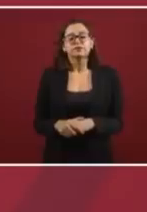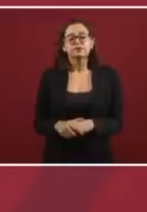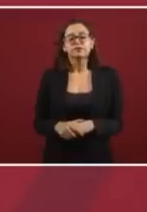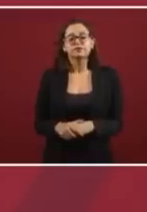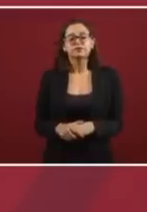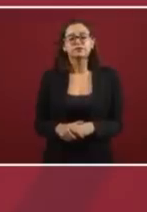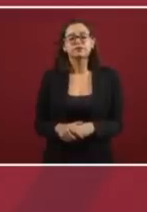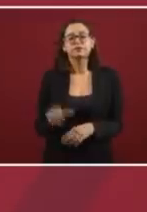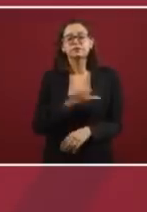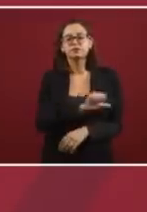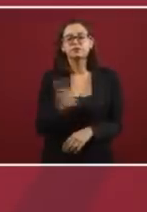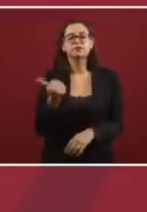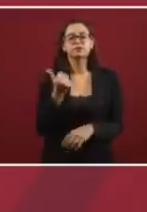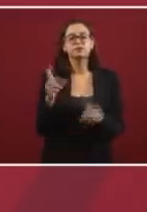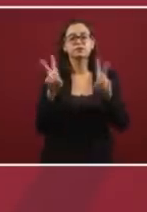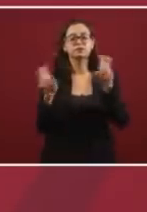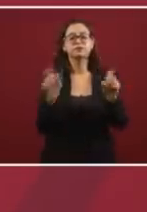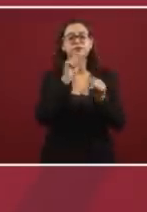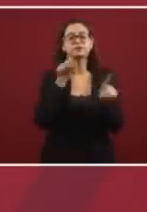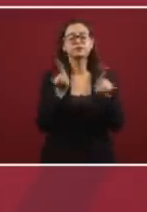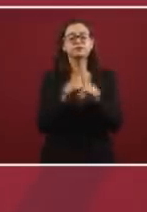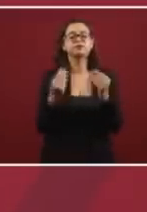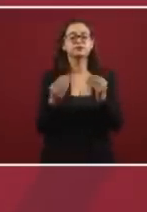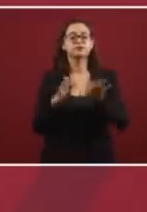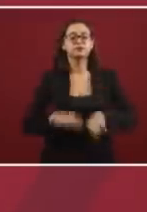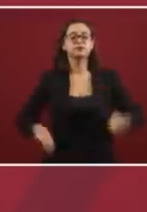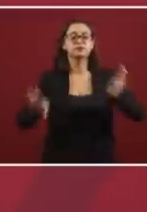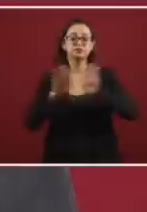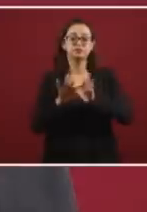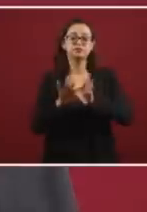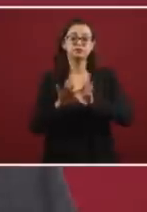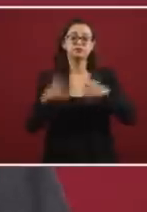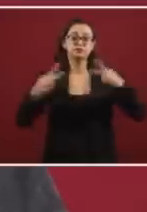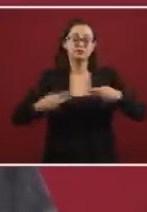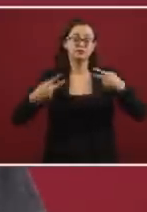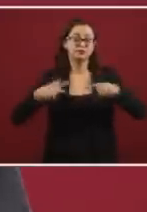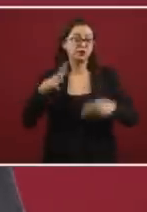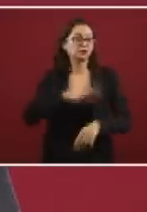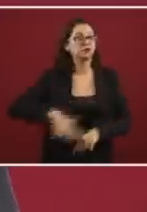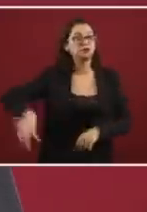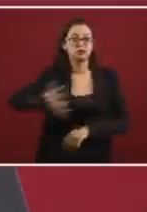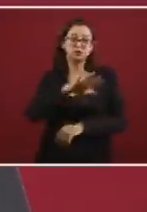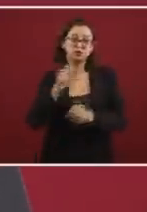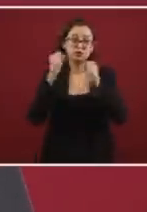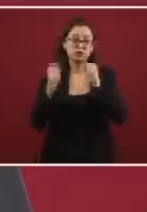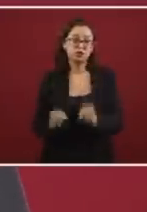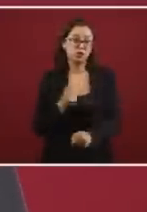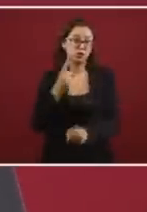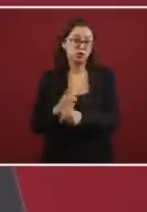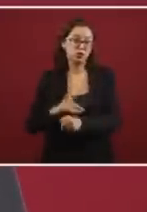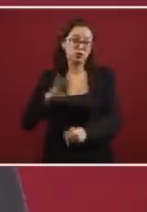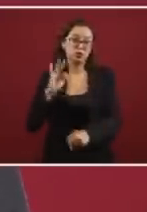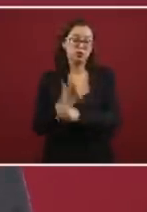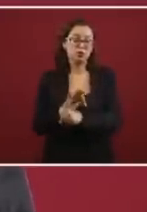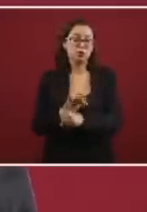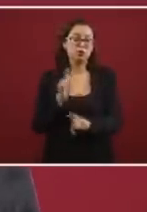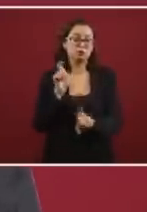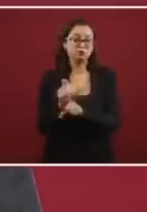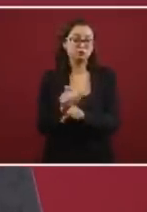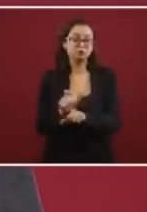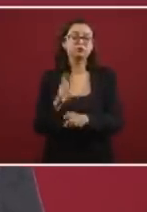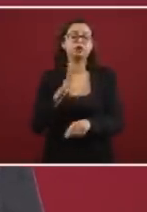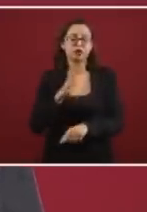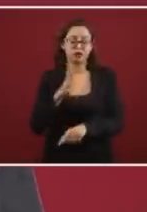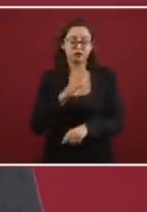muy importante la seguridad pública estamos garantizando de que haya seguridad